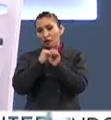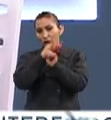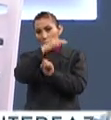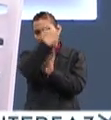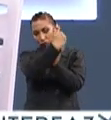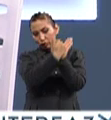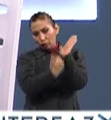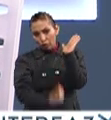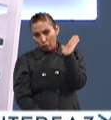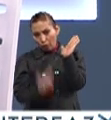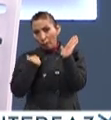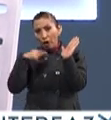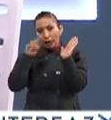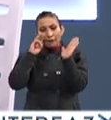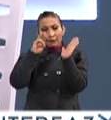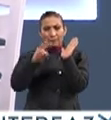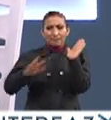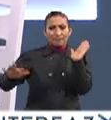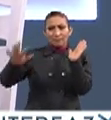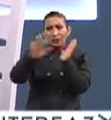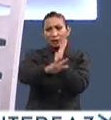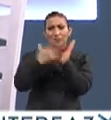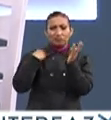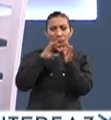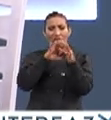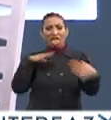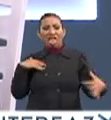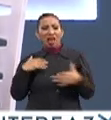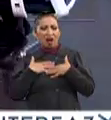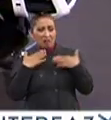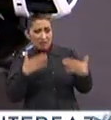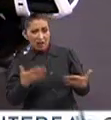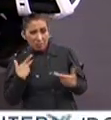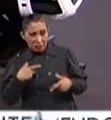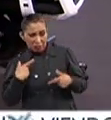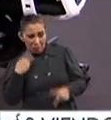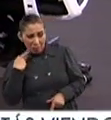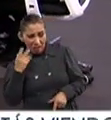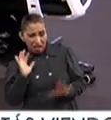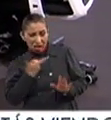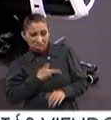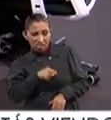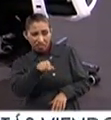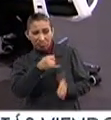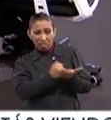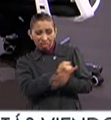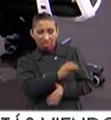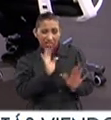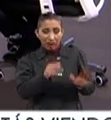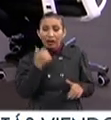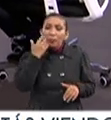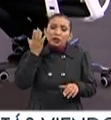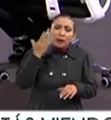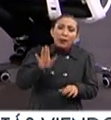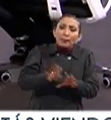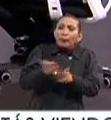informe, pues porque vimos esta desafección política de la ciudadanía y desencanto con la democracia, y queríamos saber, pues sondear cómo estaban